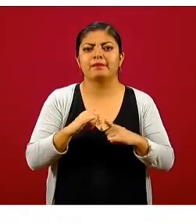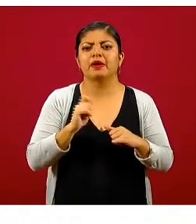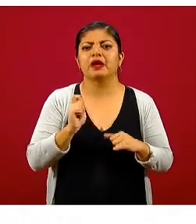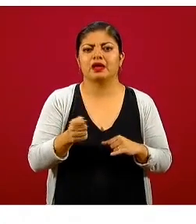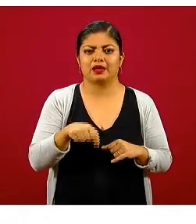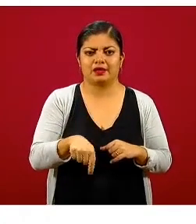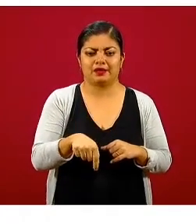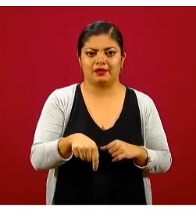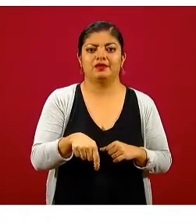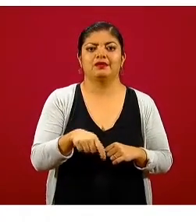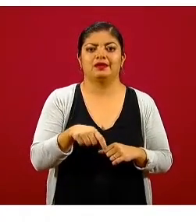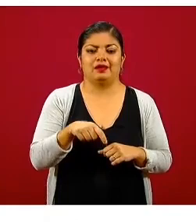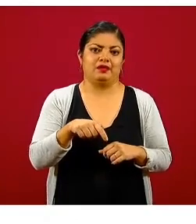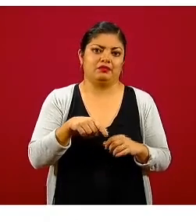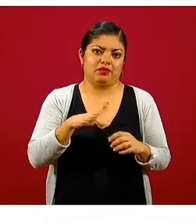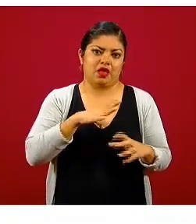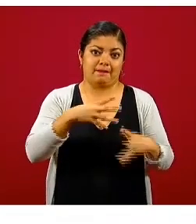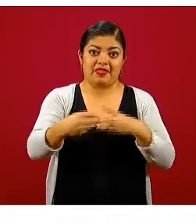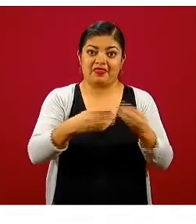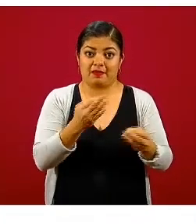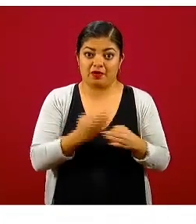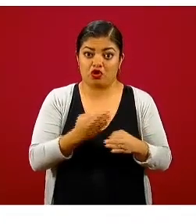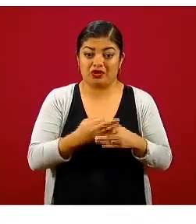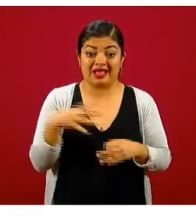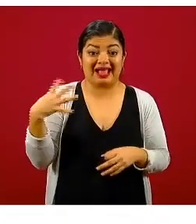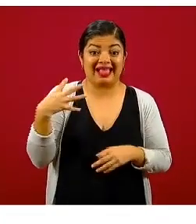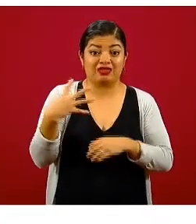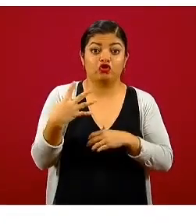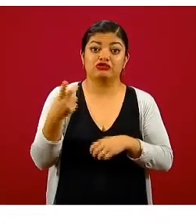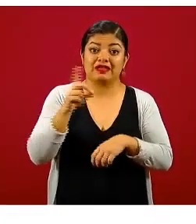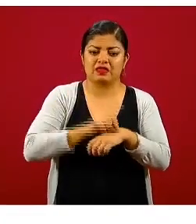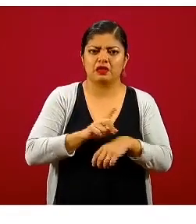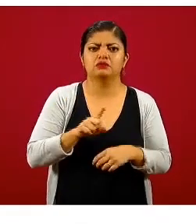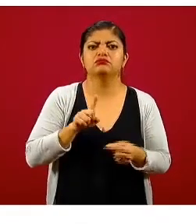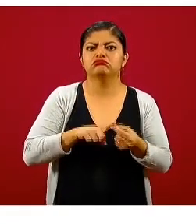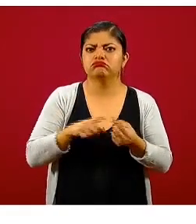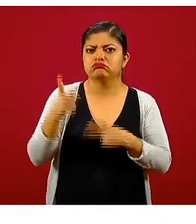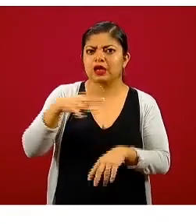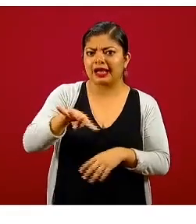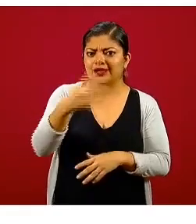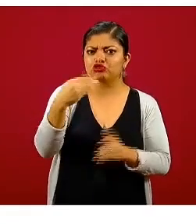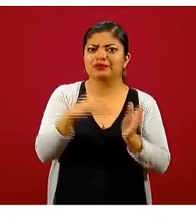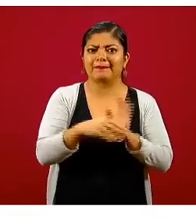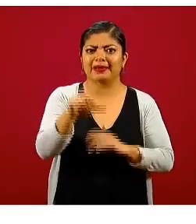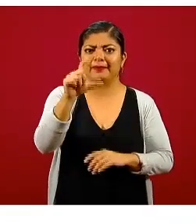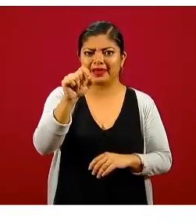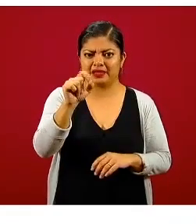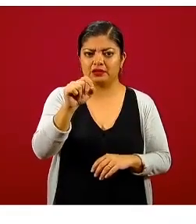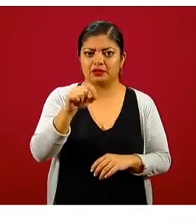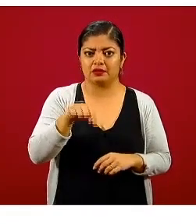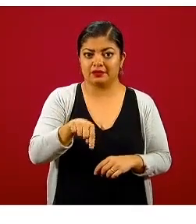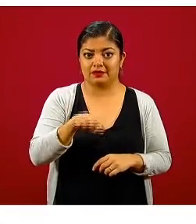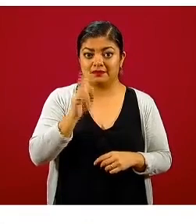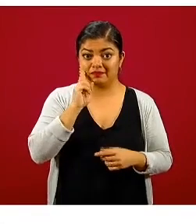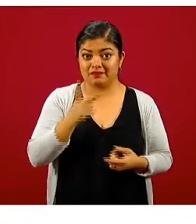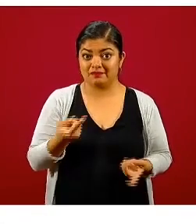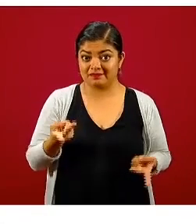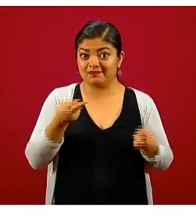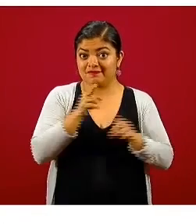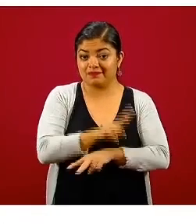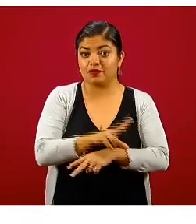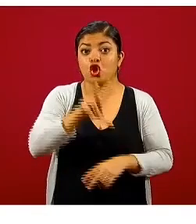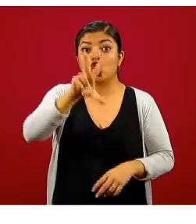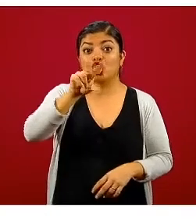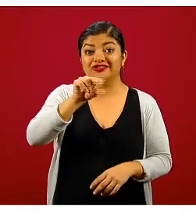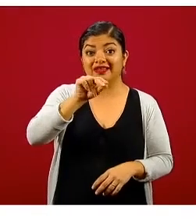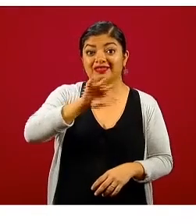en México, es decir, los casos en los últimos 14 días, estos 14.020 casos. Aquí es al revés, el